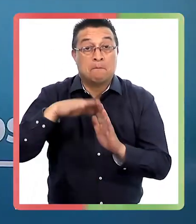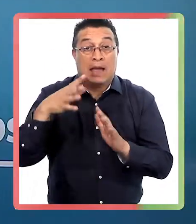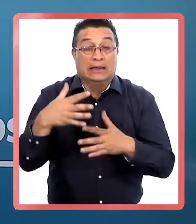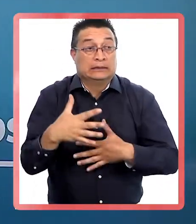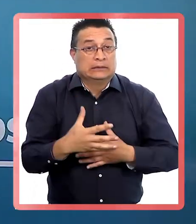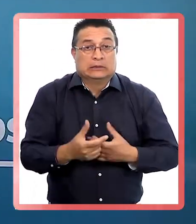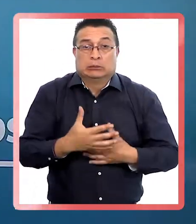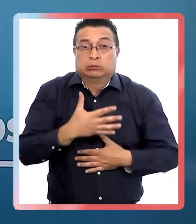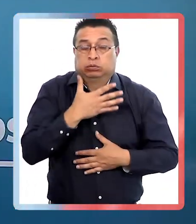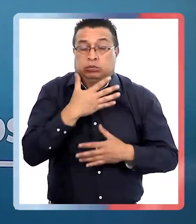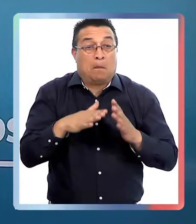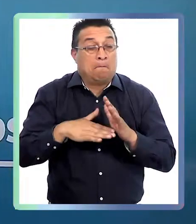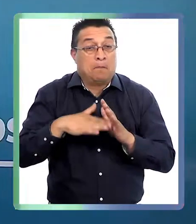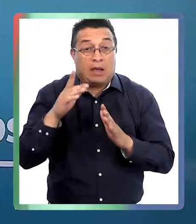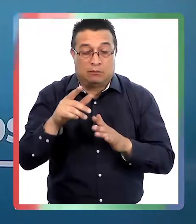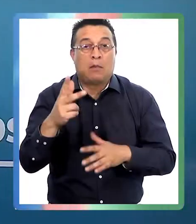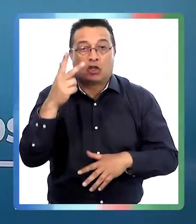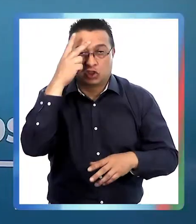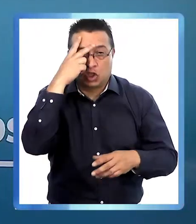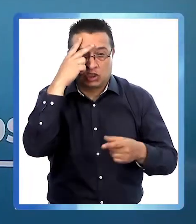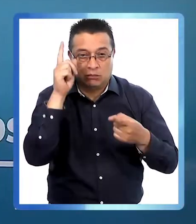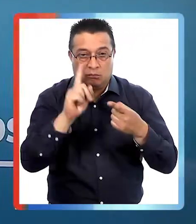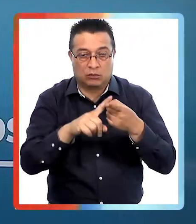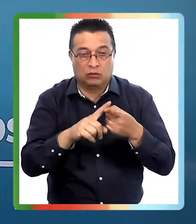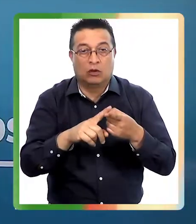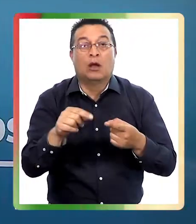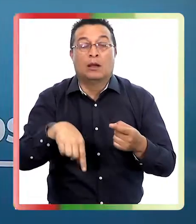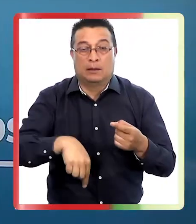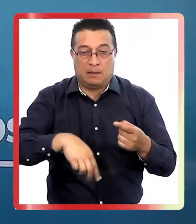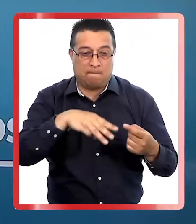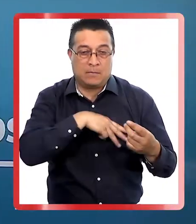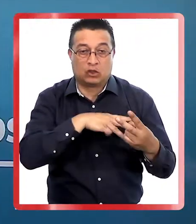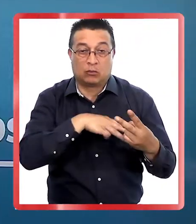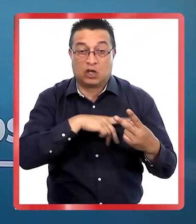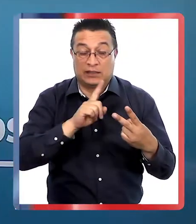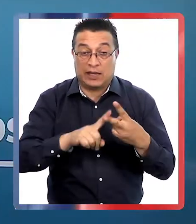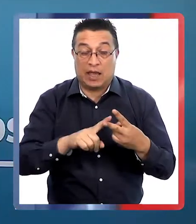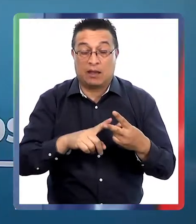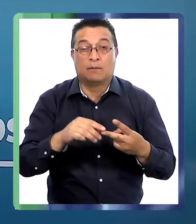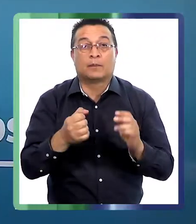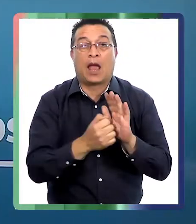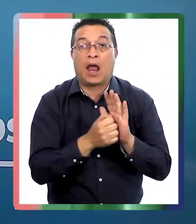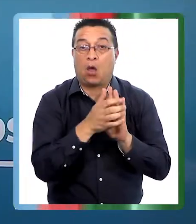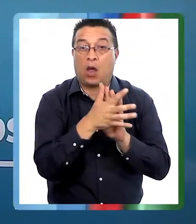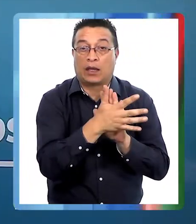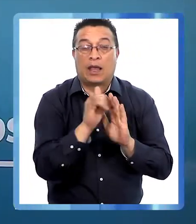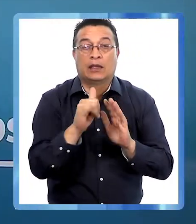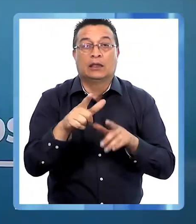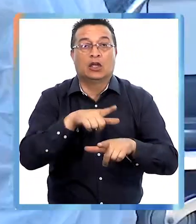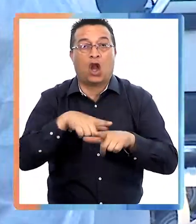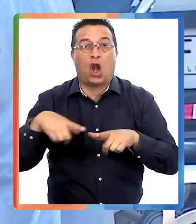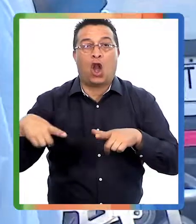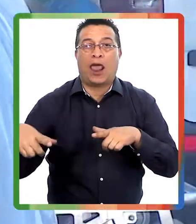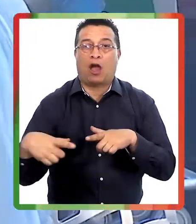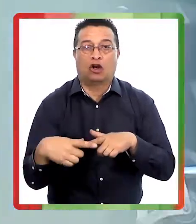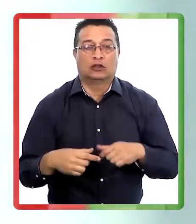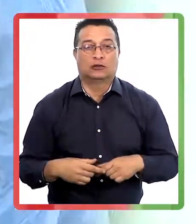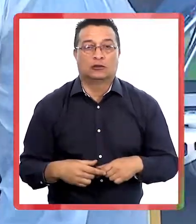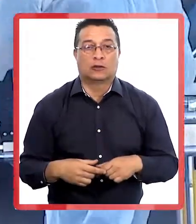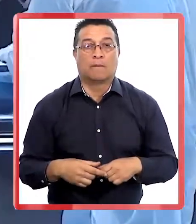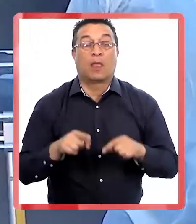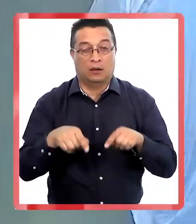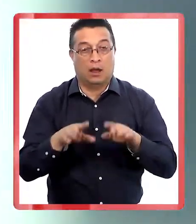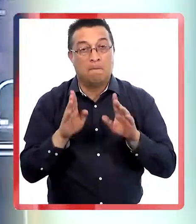apretadas son la región de Coquimbo, la propia región metropolitana, Araucanía y Los Lagos. Vamos a